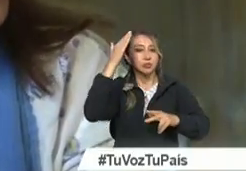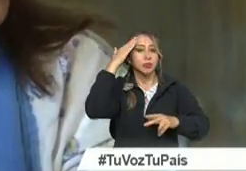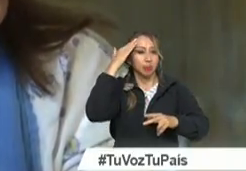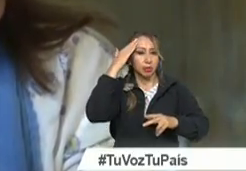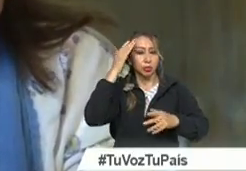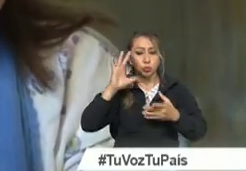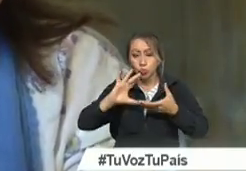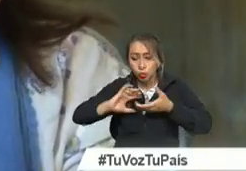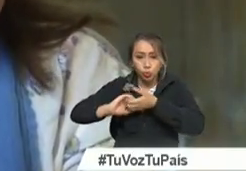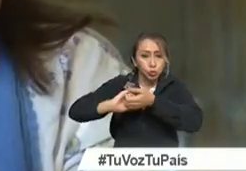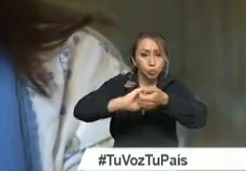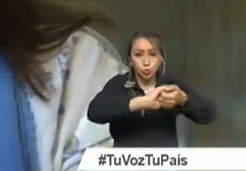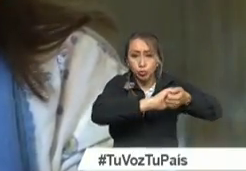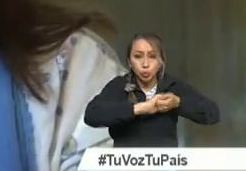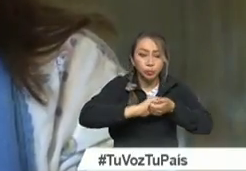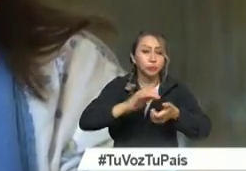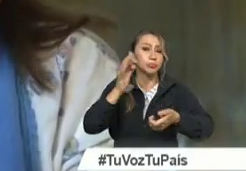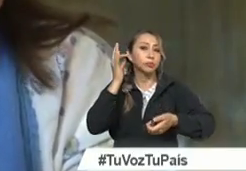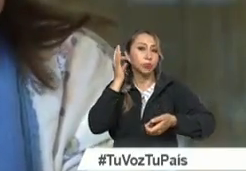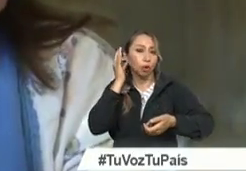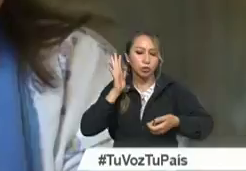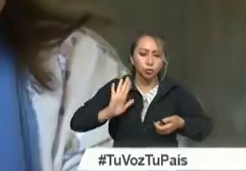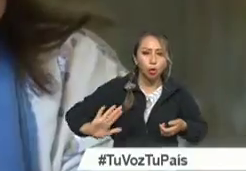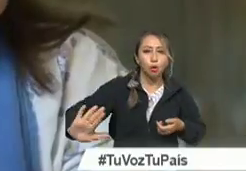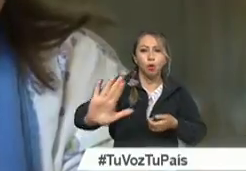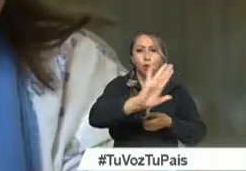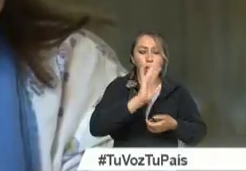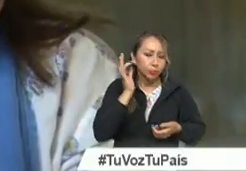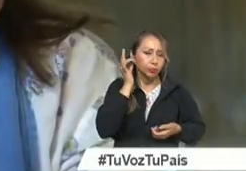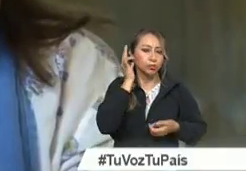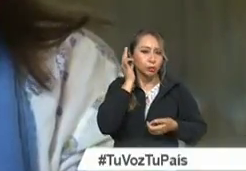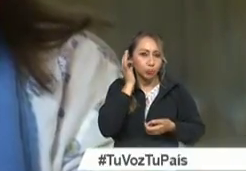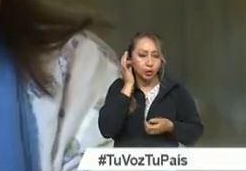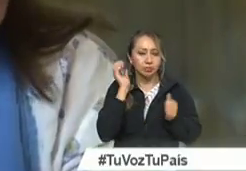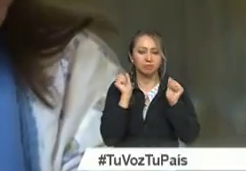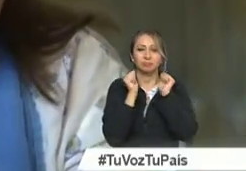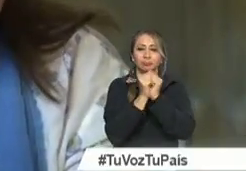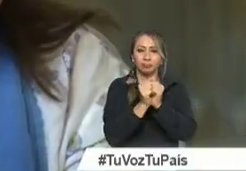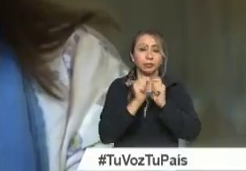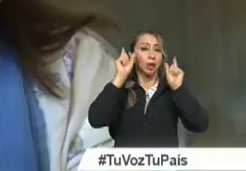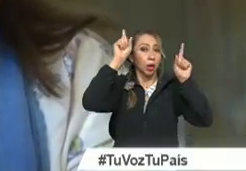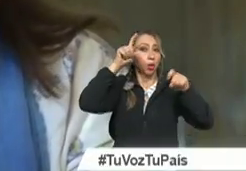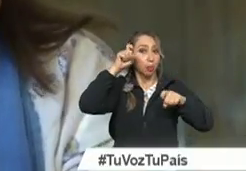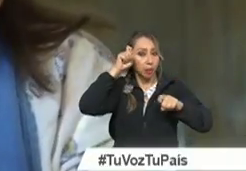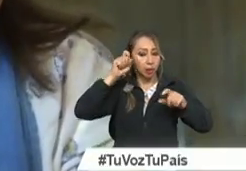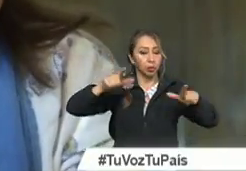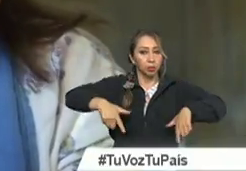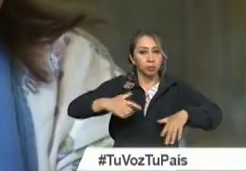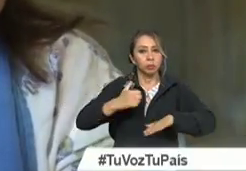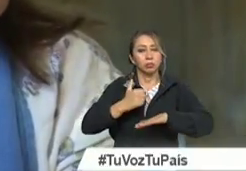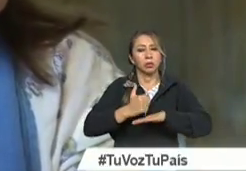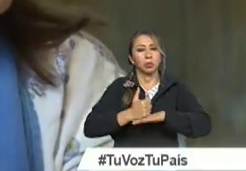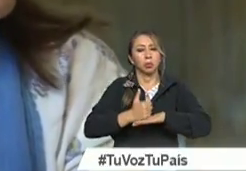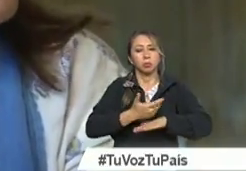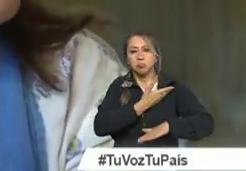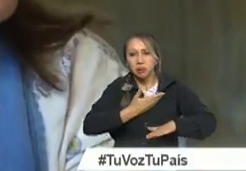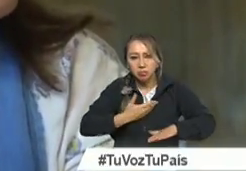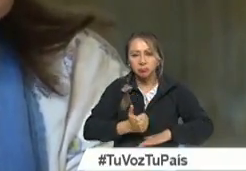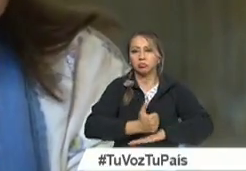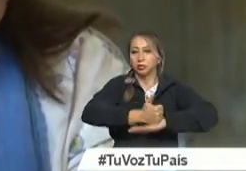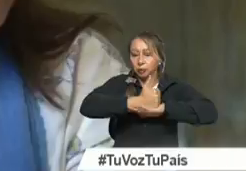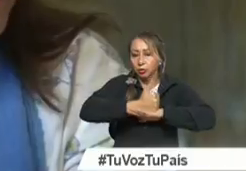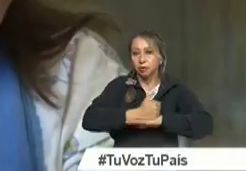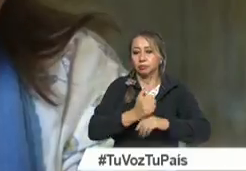unidas y que solamente unidas nosotras y que es unidas con el gobierno unidas con los poderes con quienes toman las decisiones